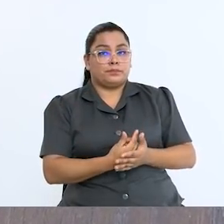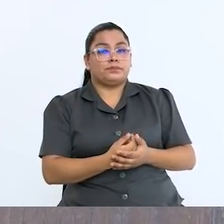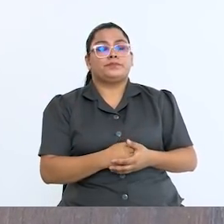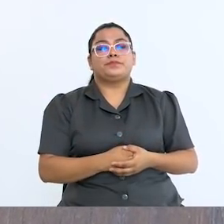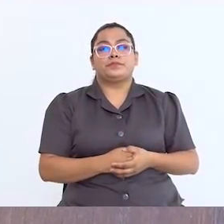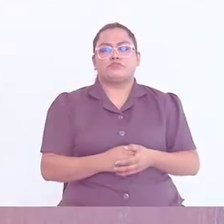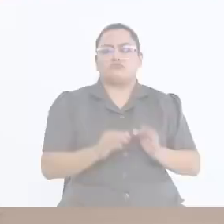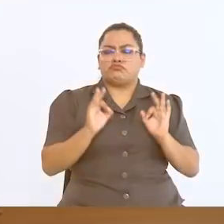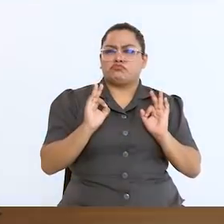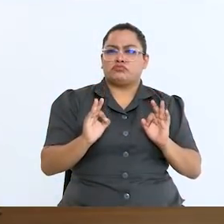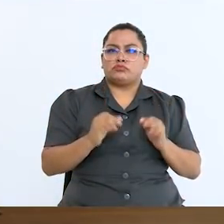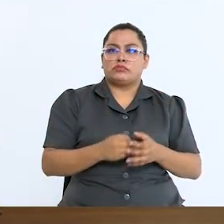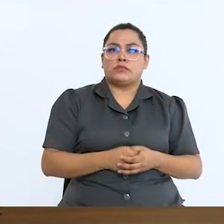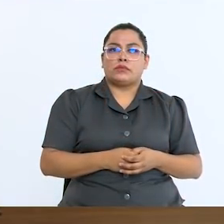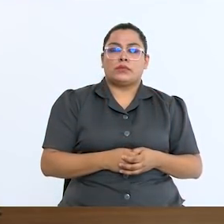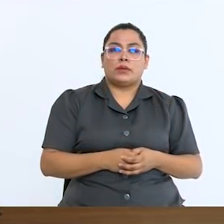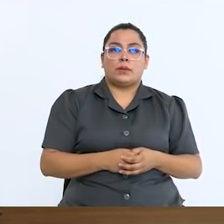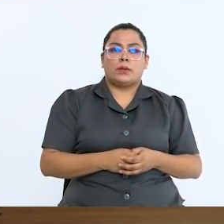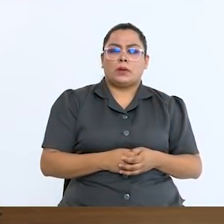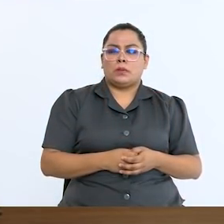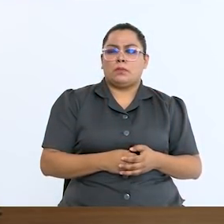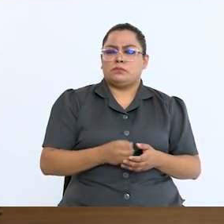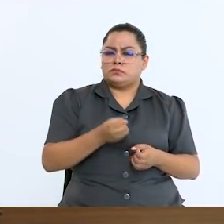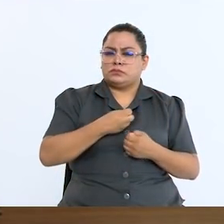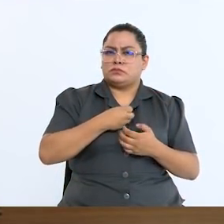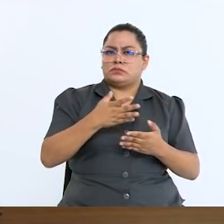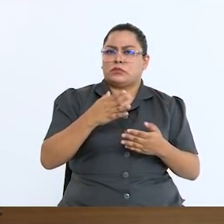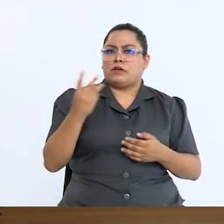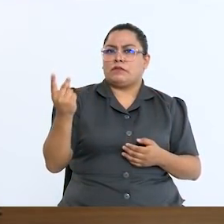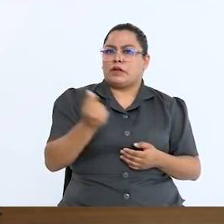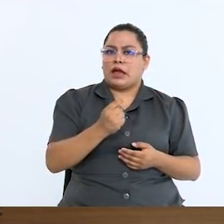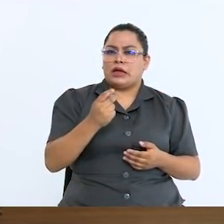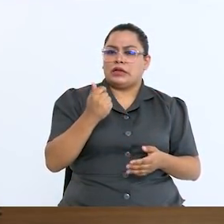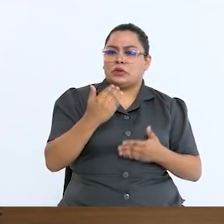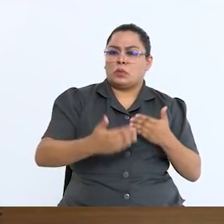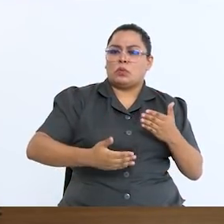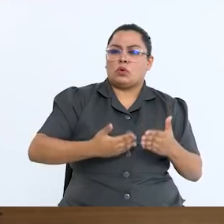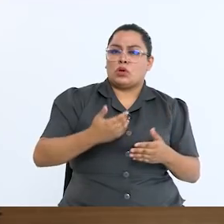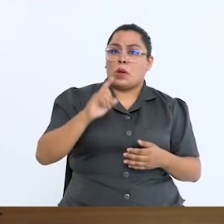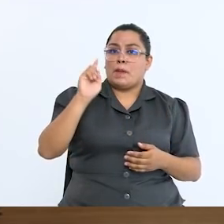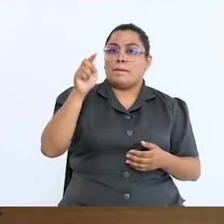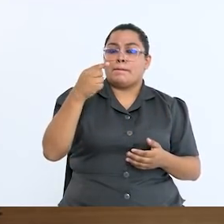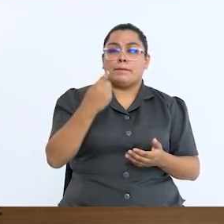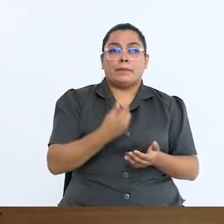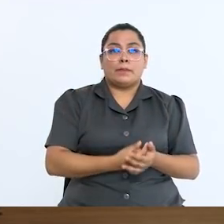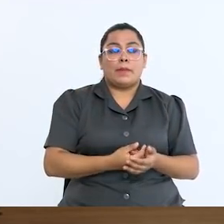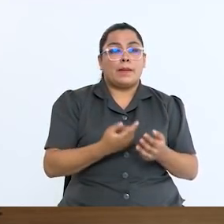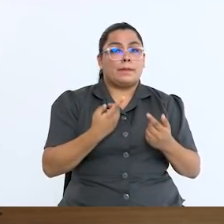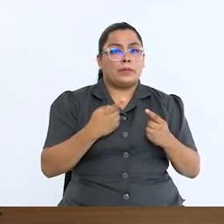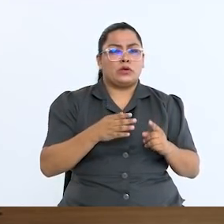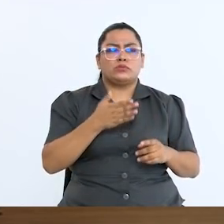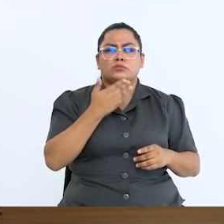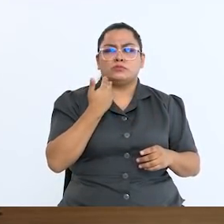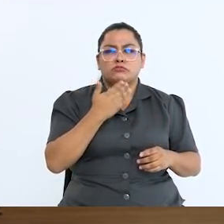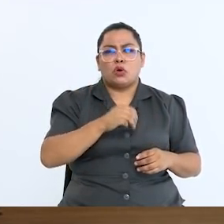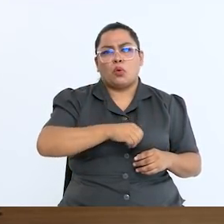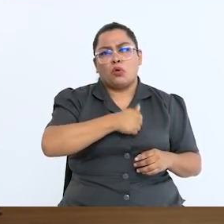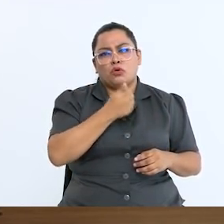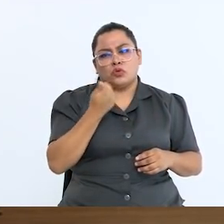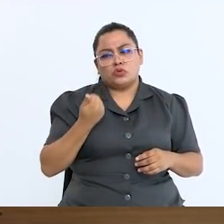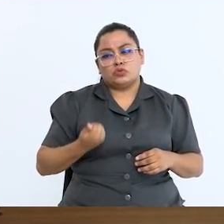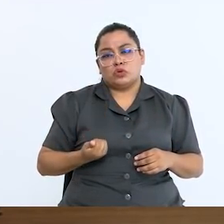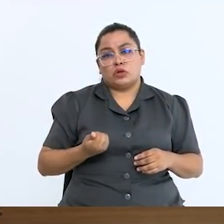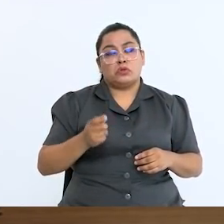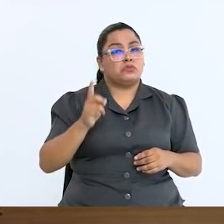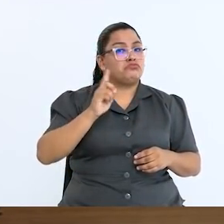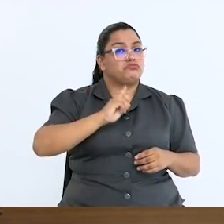grado. Perfecto. Podríamos decir que esto facilitaría el proceso en primer grado. Sin embargo, ¿qué sucede con